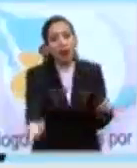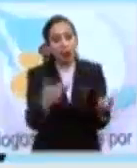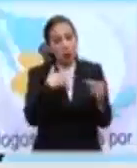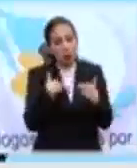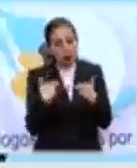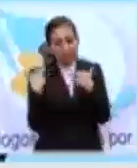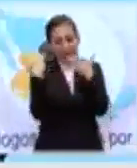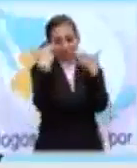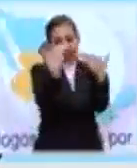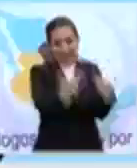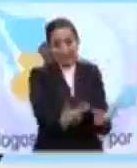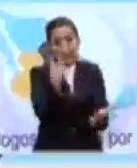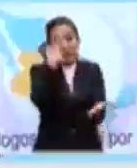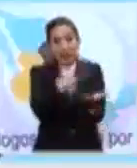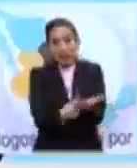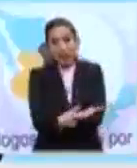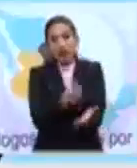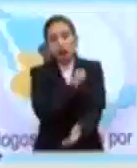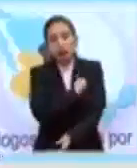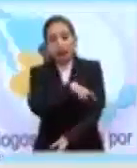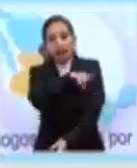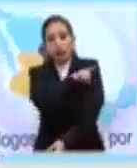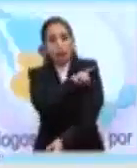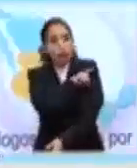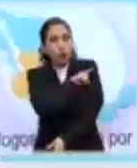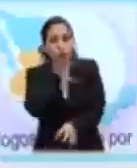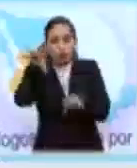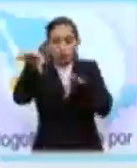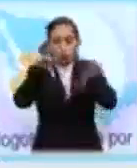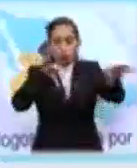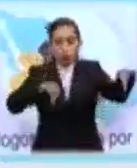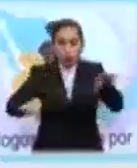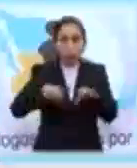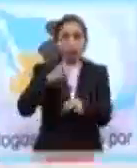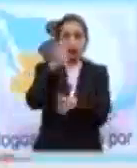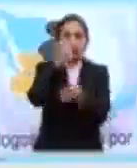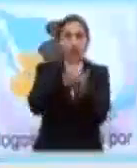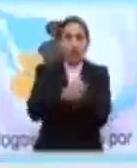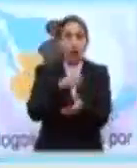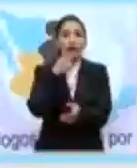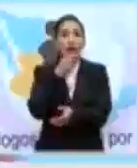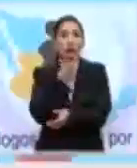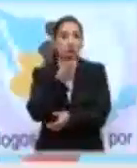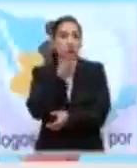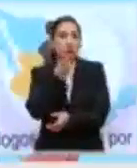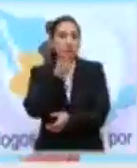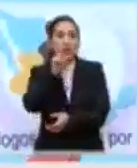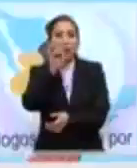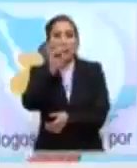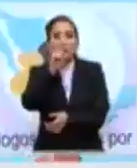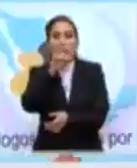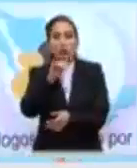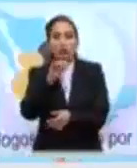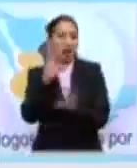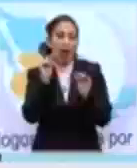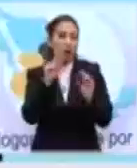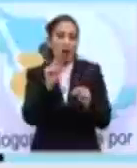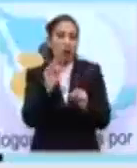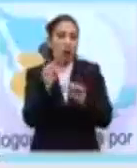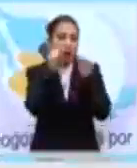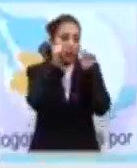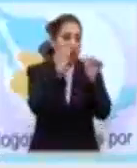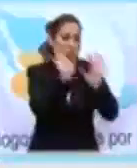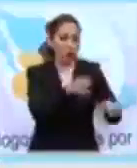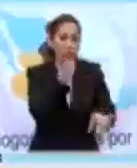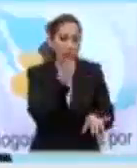genética en los centros de salud dispersos, los urbanos, a los diabéticos? Ah, no le